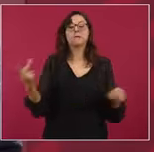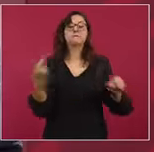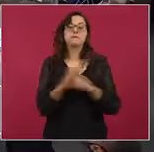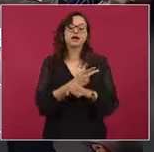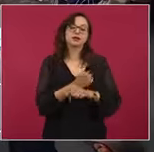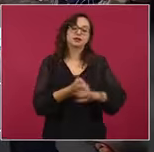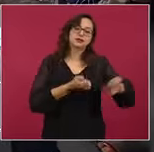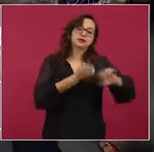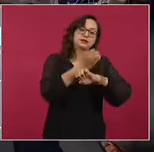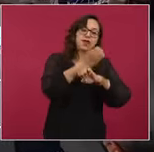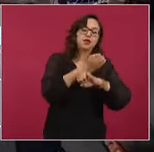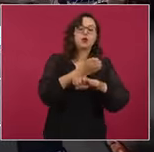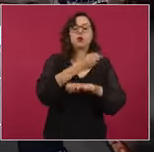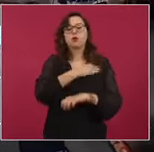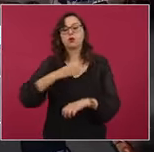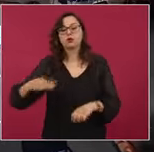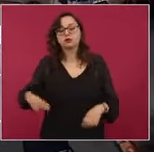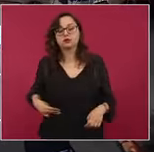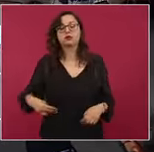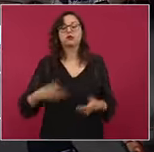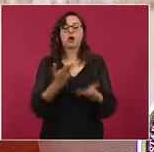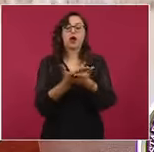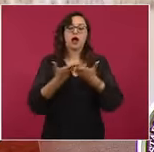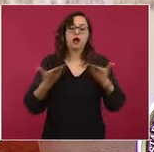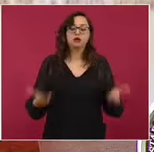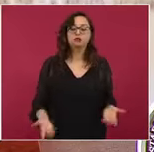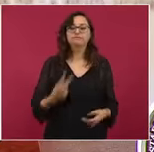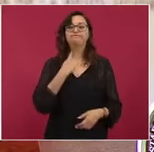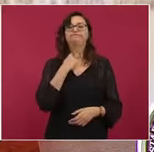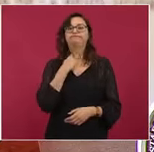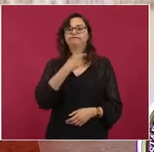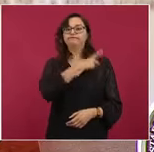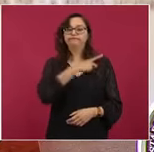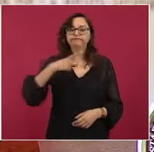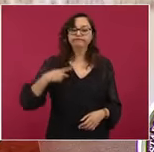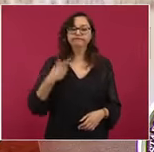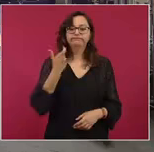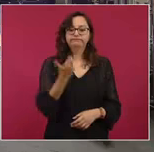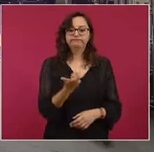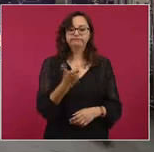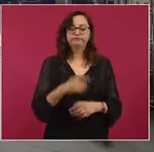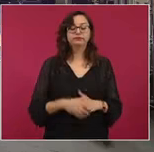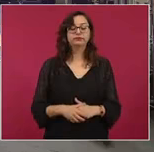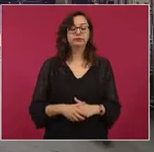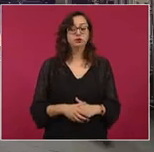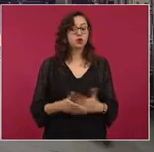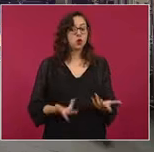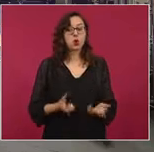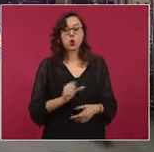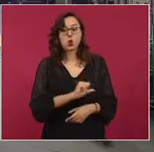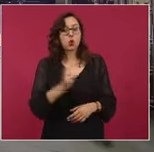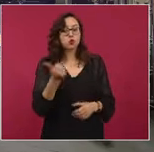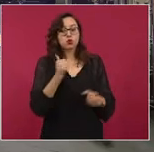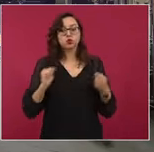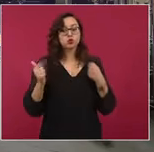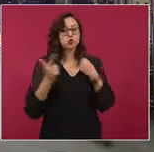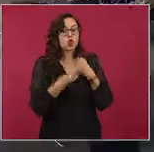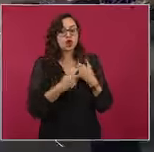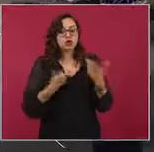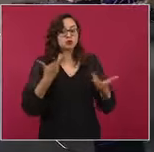municipios. Pero hay que revisar todo eso. ¿No hay otro mecanismo para echarlas abajo? Porque pues solo